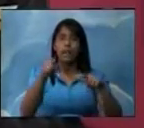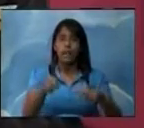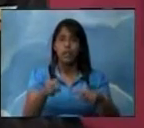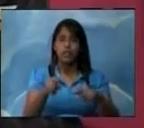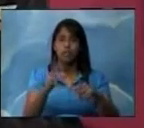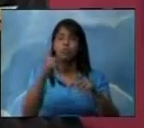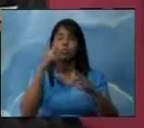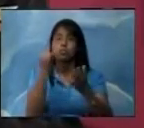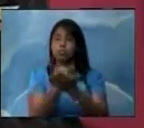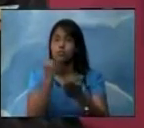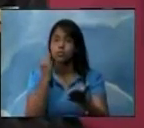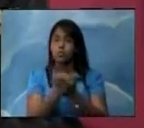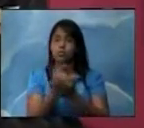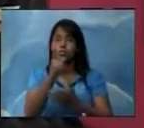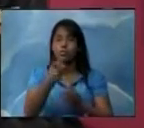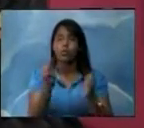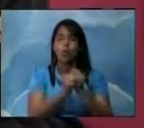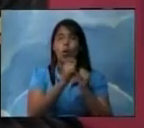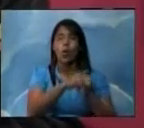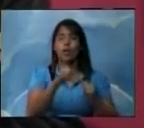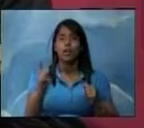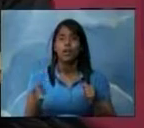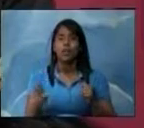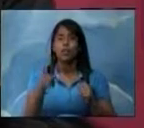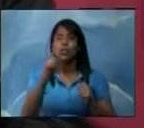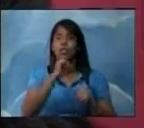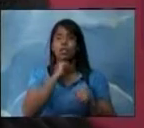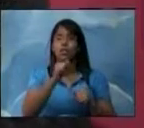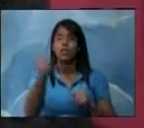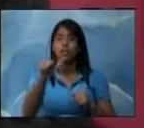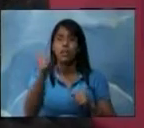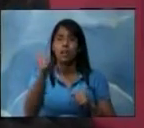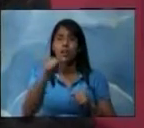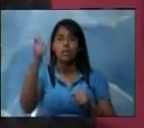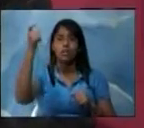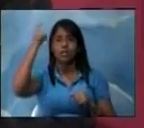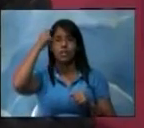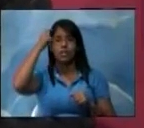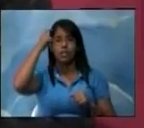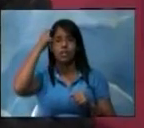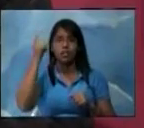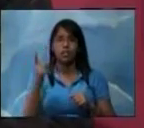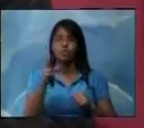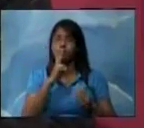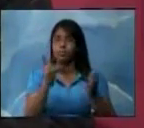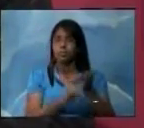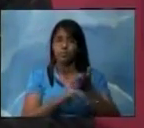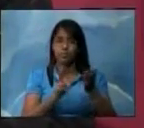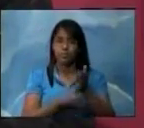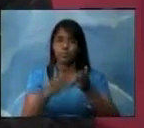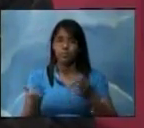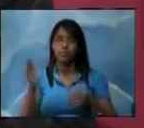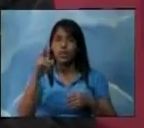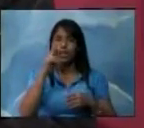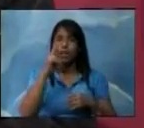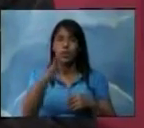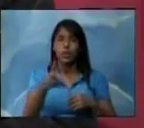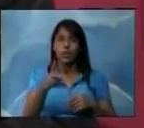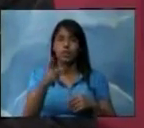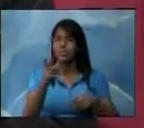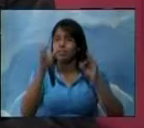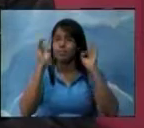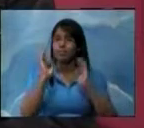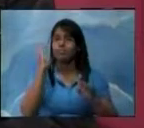esto, y probó con ellos 10 días. De verdad que lo que estamos viendo en esta